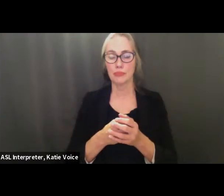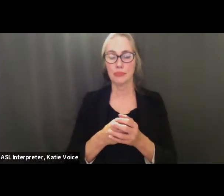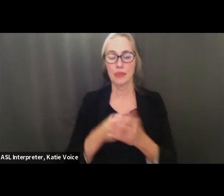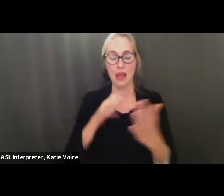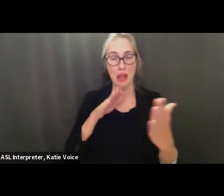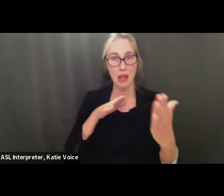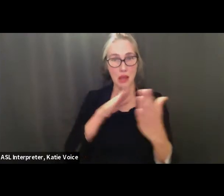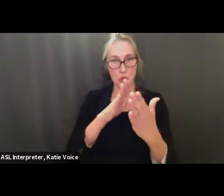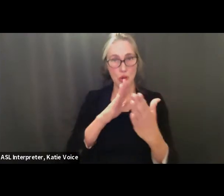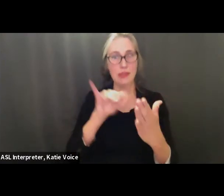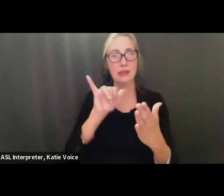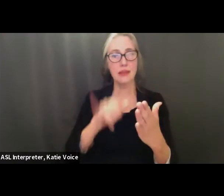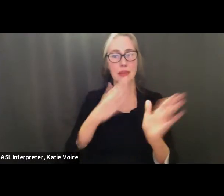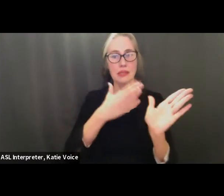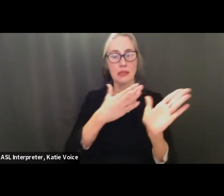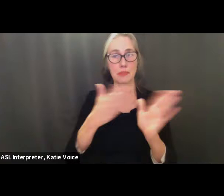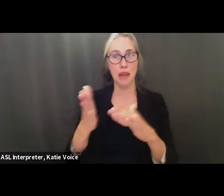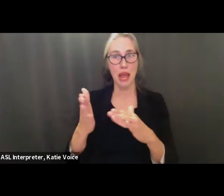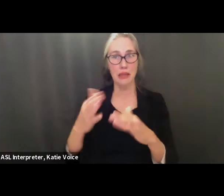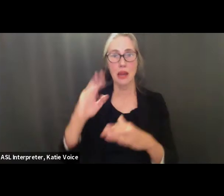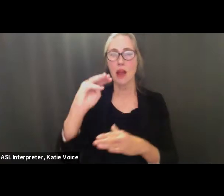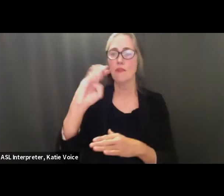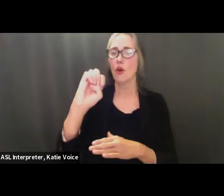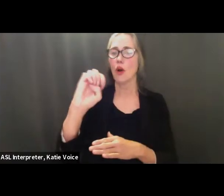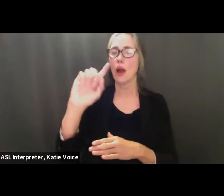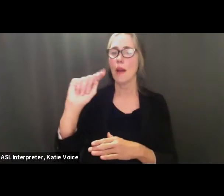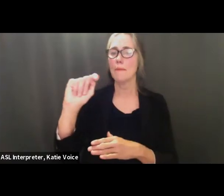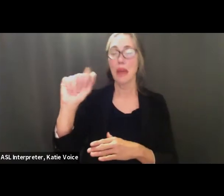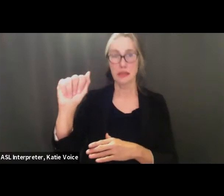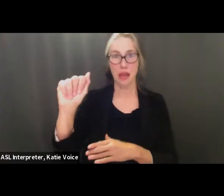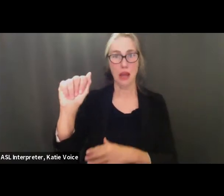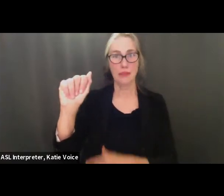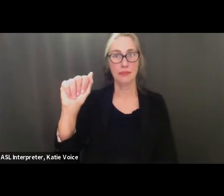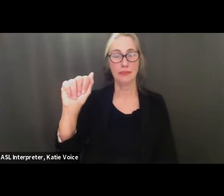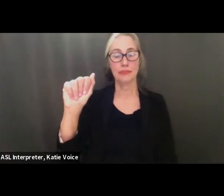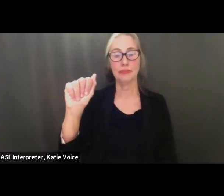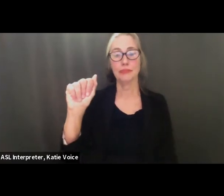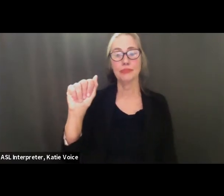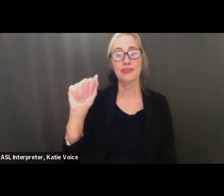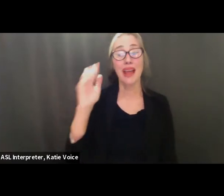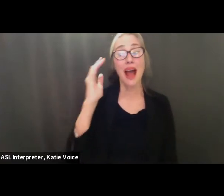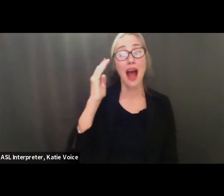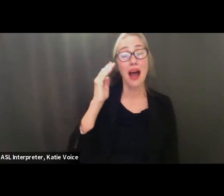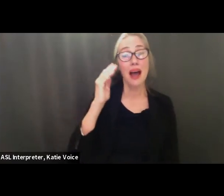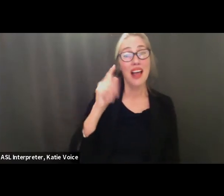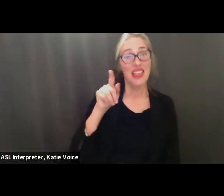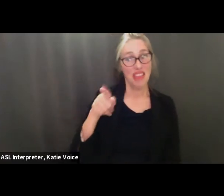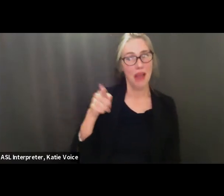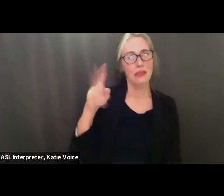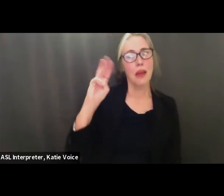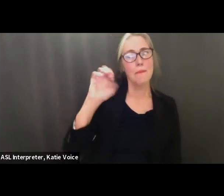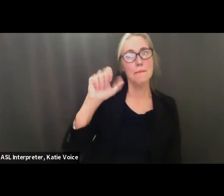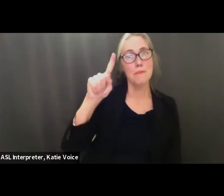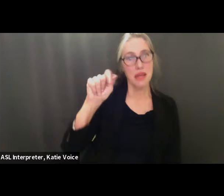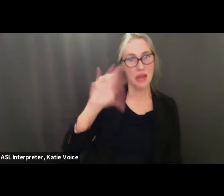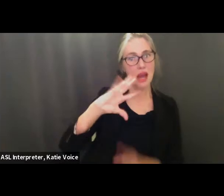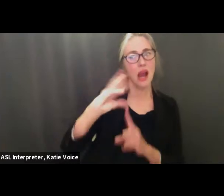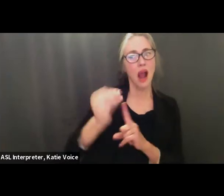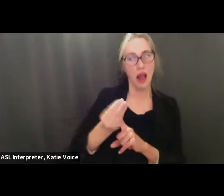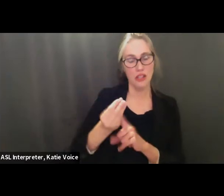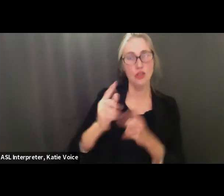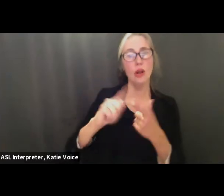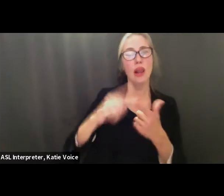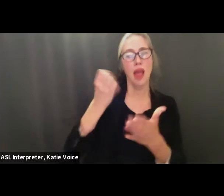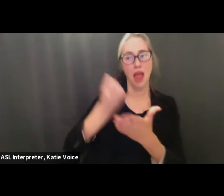muchos beneficios en diferentes áreas como la académica, cultural, económica, de salud. Pero sin duda viene